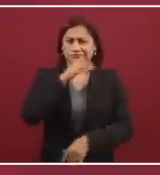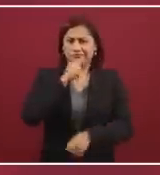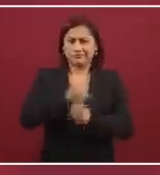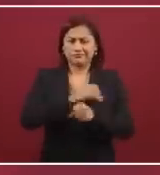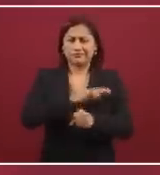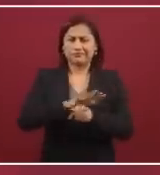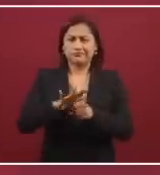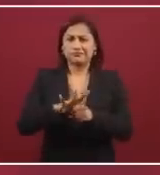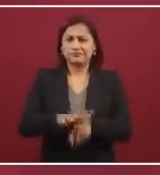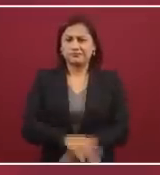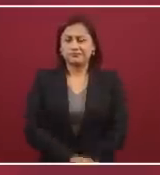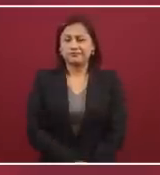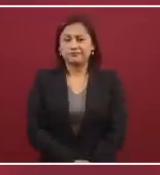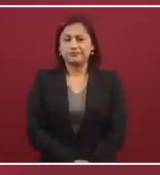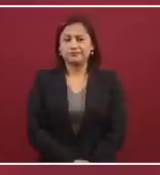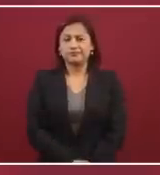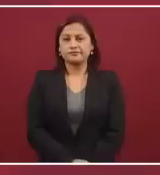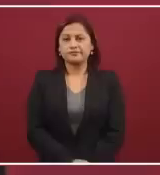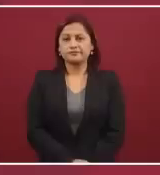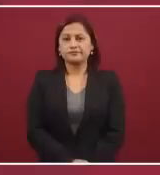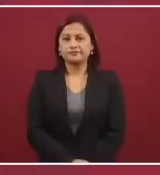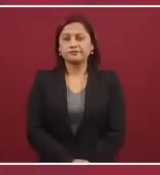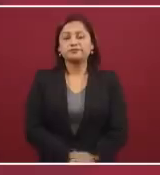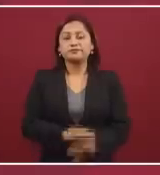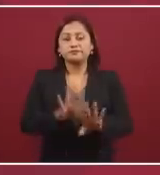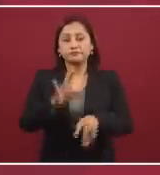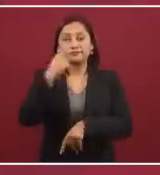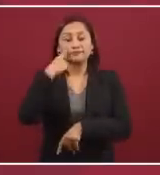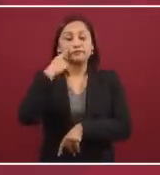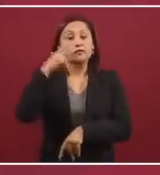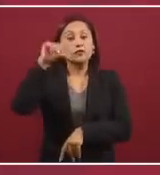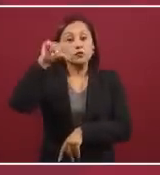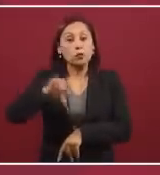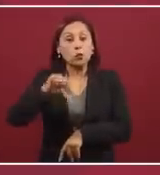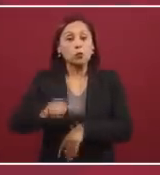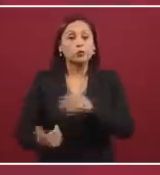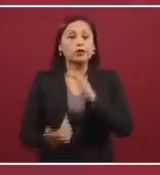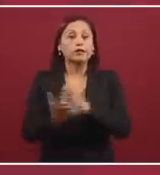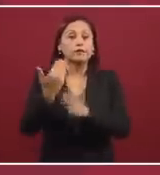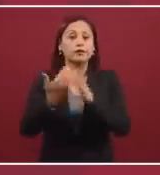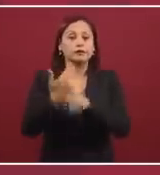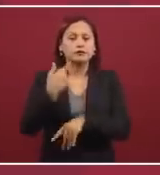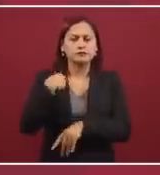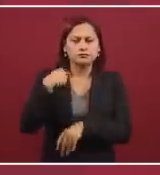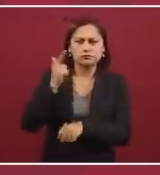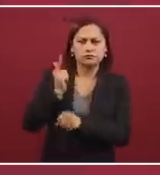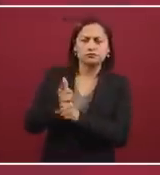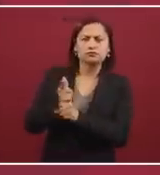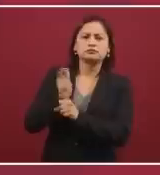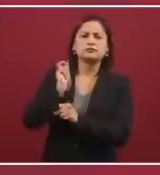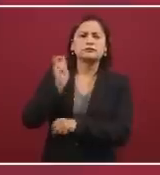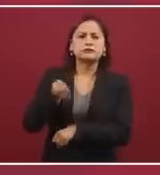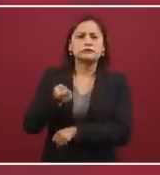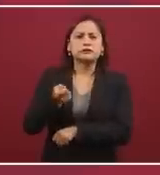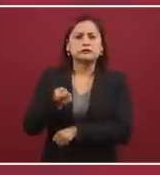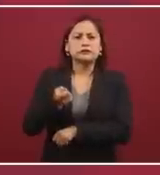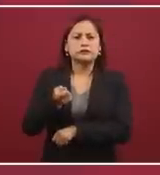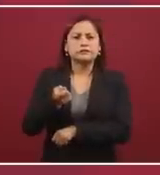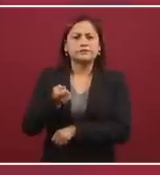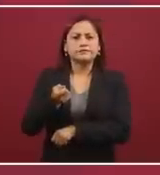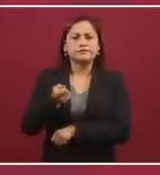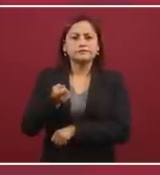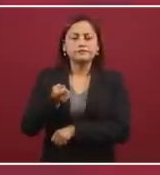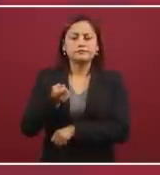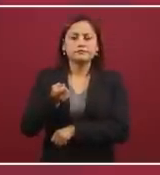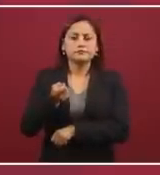entonces hoy me enteré en la mañana de qué se rebuscó